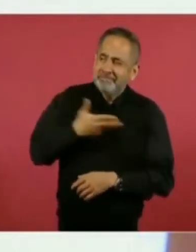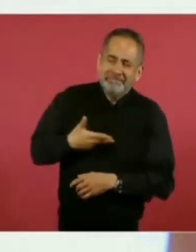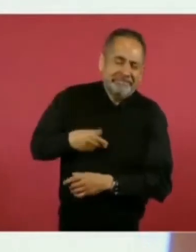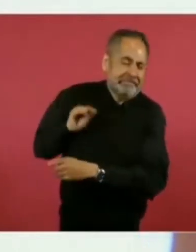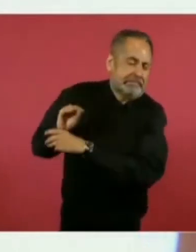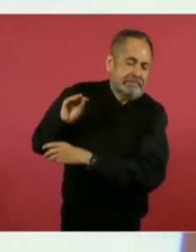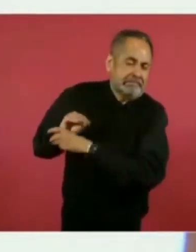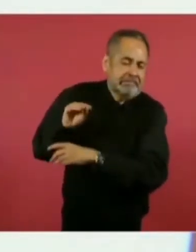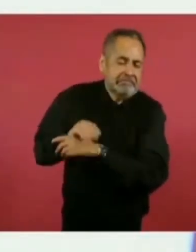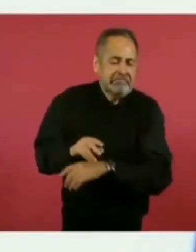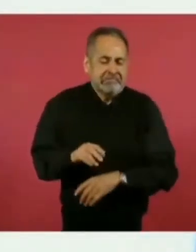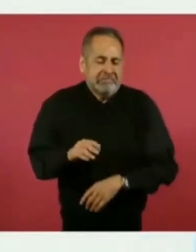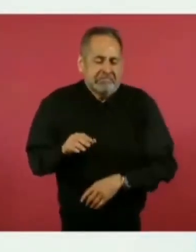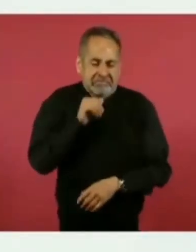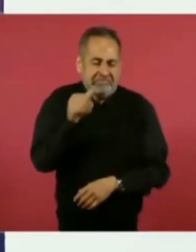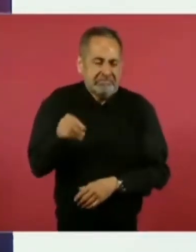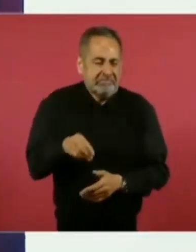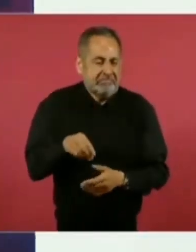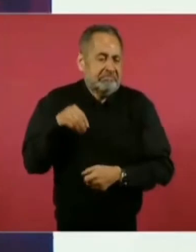los